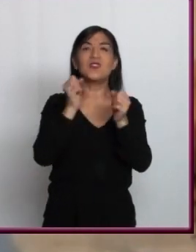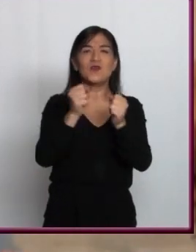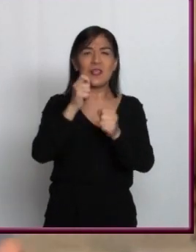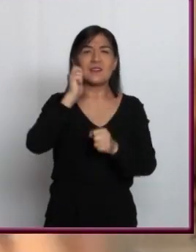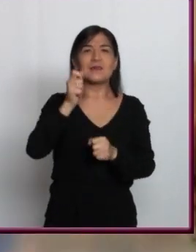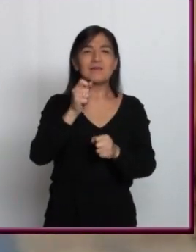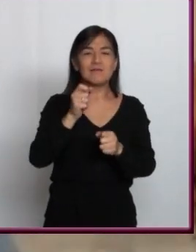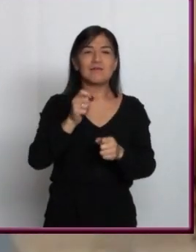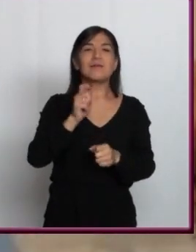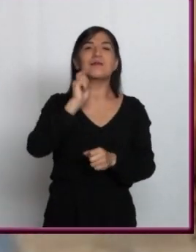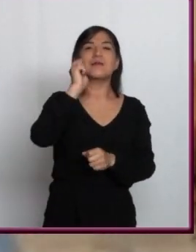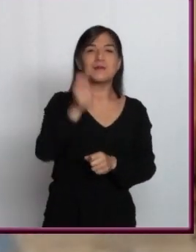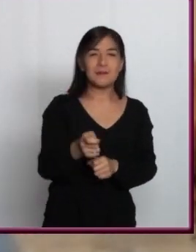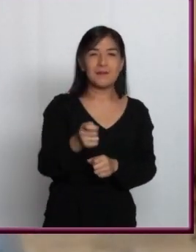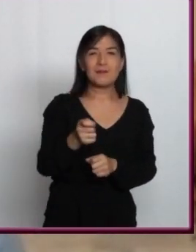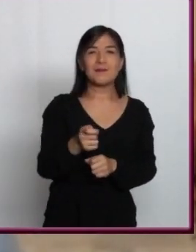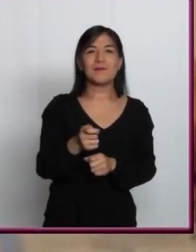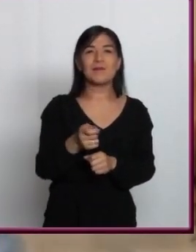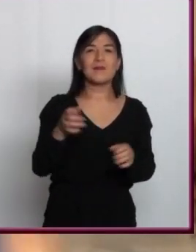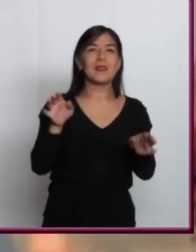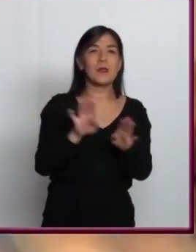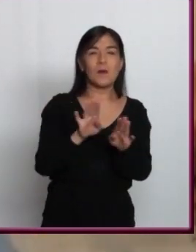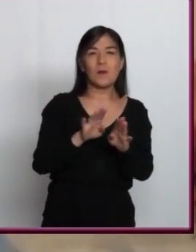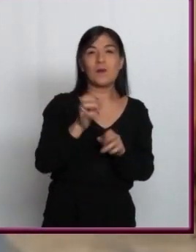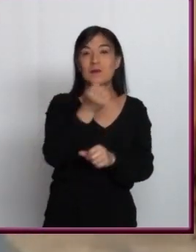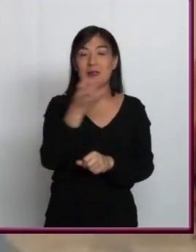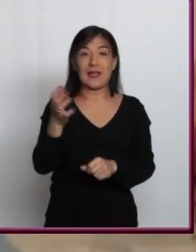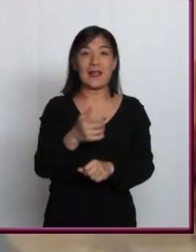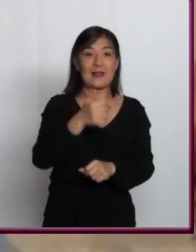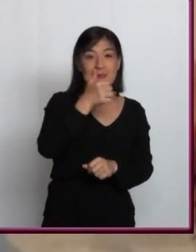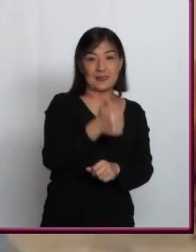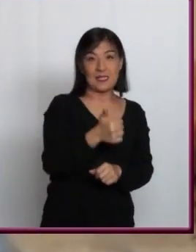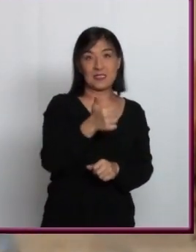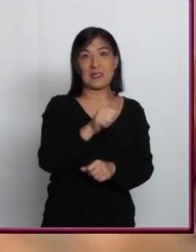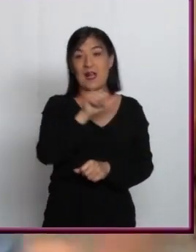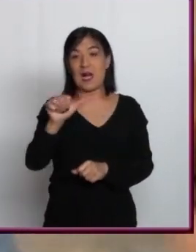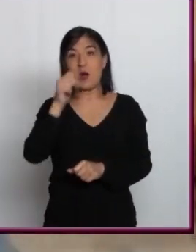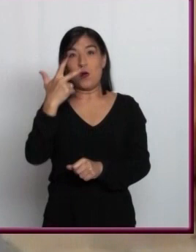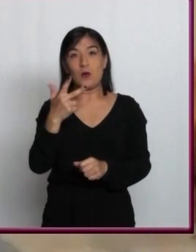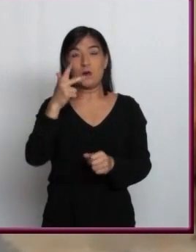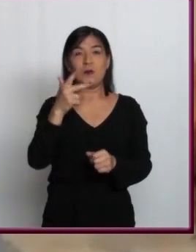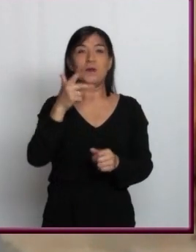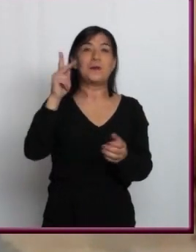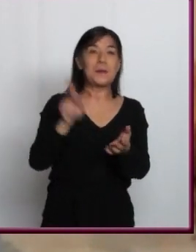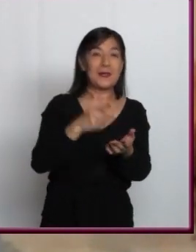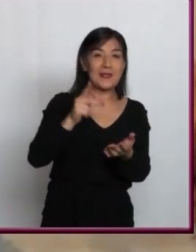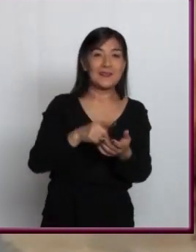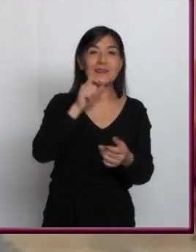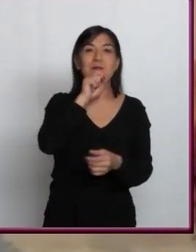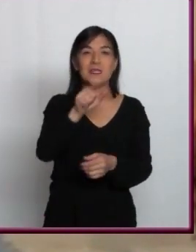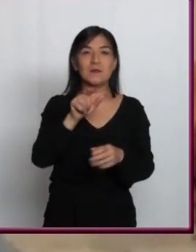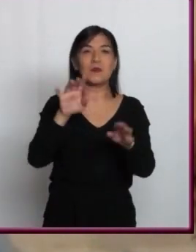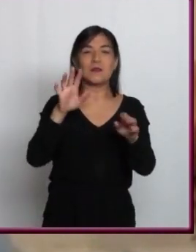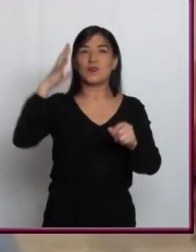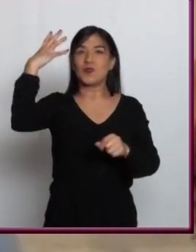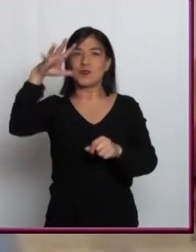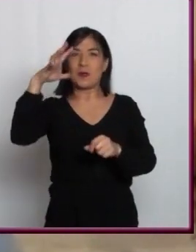definir como aquellas que sean entre 6 y 8 veces, que tengan entre 6 y 8 veces la masa del